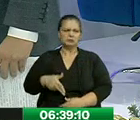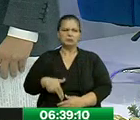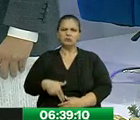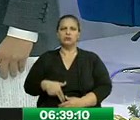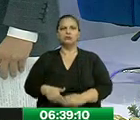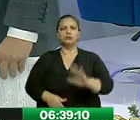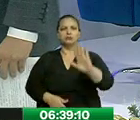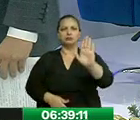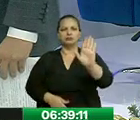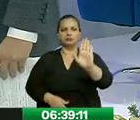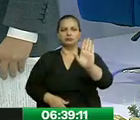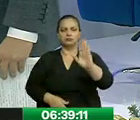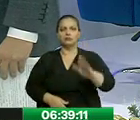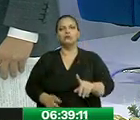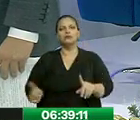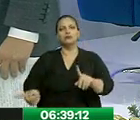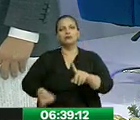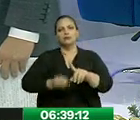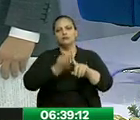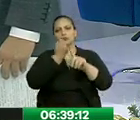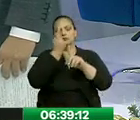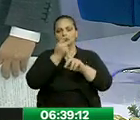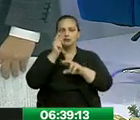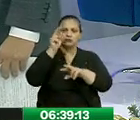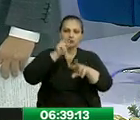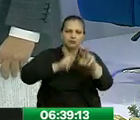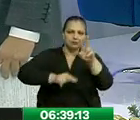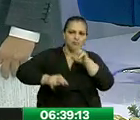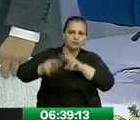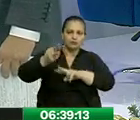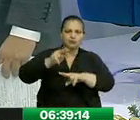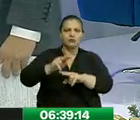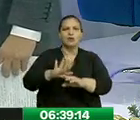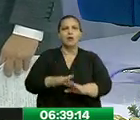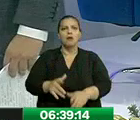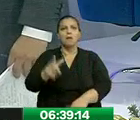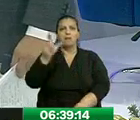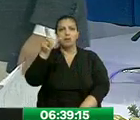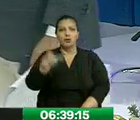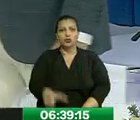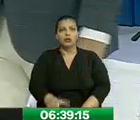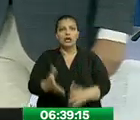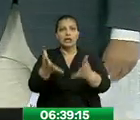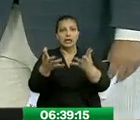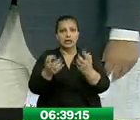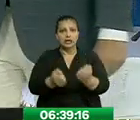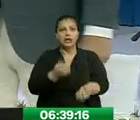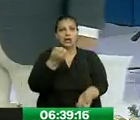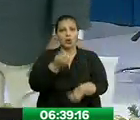un reconocimiento profundo de cómo está su... mentalmente. Un análisis. Si esa gente está hacerle